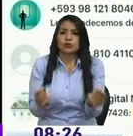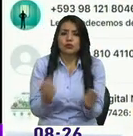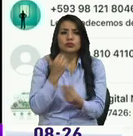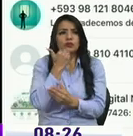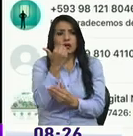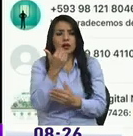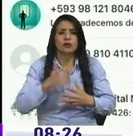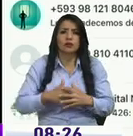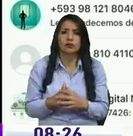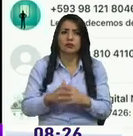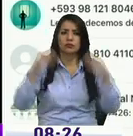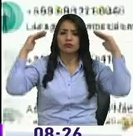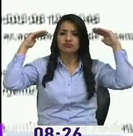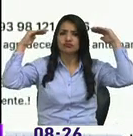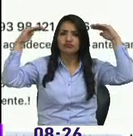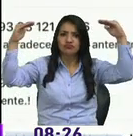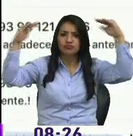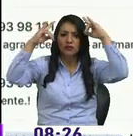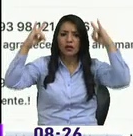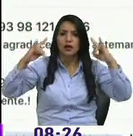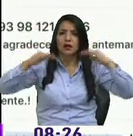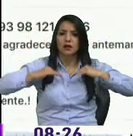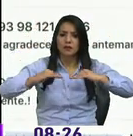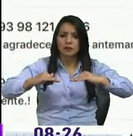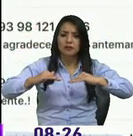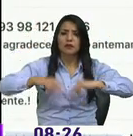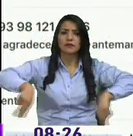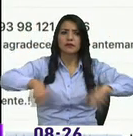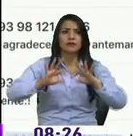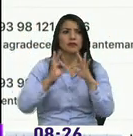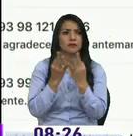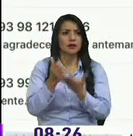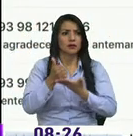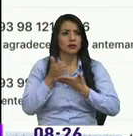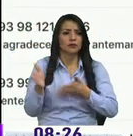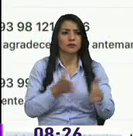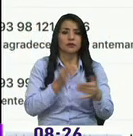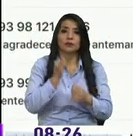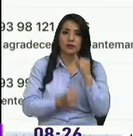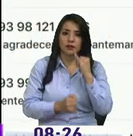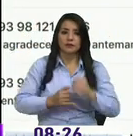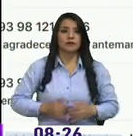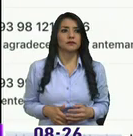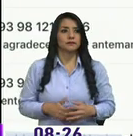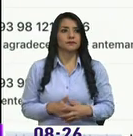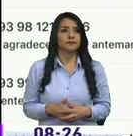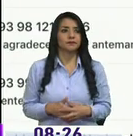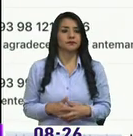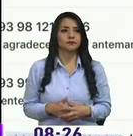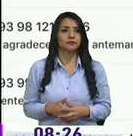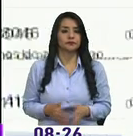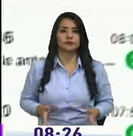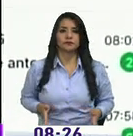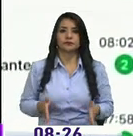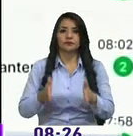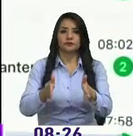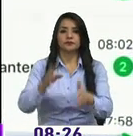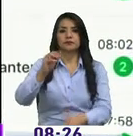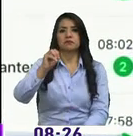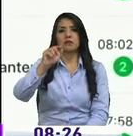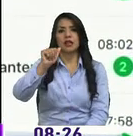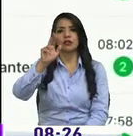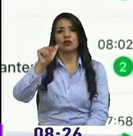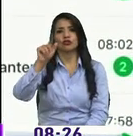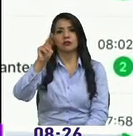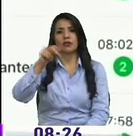algún tipo de carpas para también para los familiares. Y por último, así está la avenida Maldonado en el kilómetro